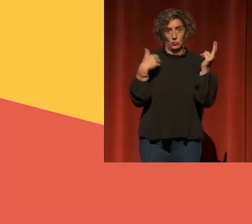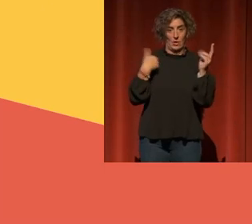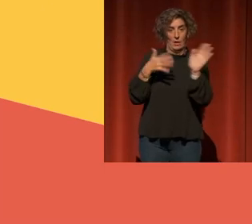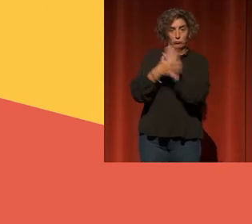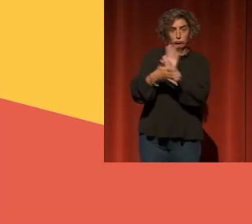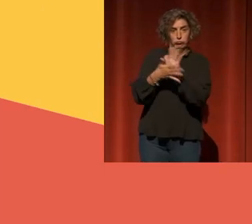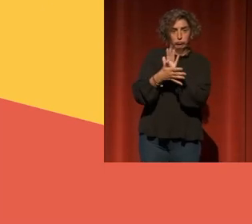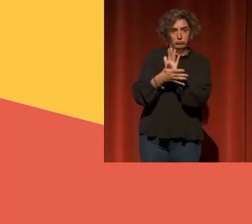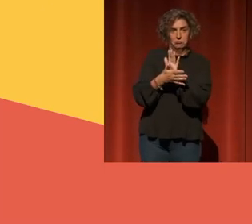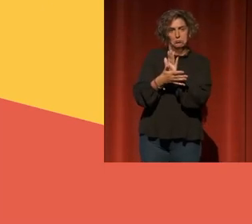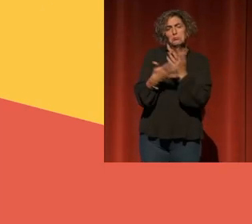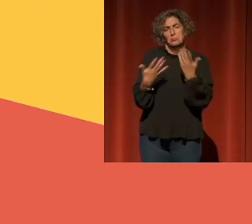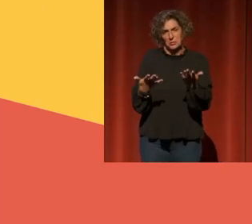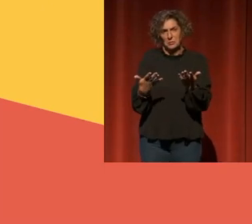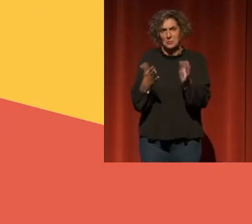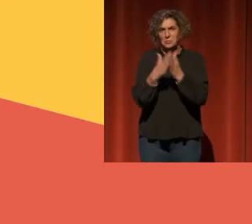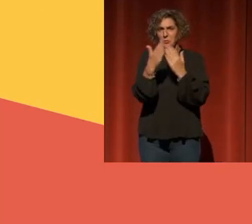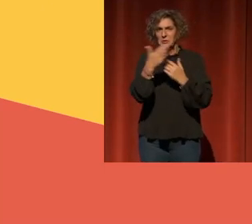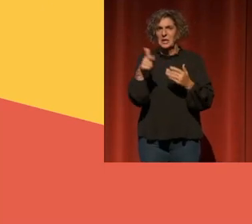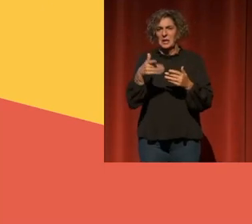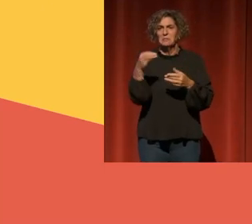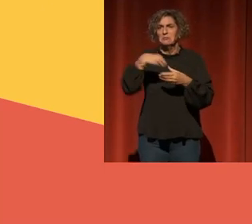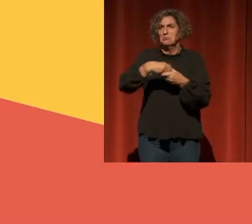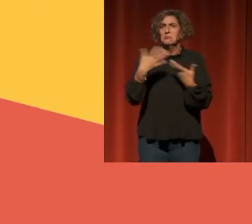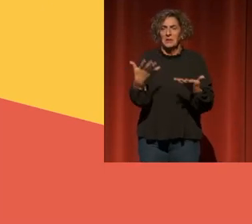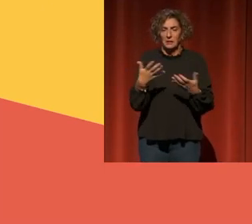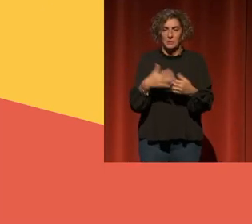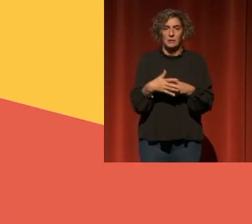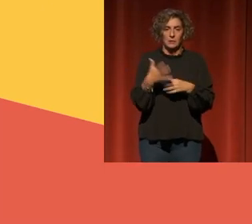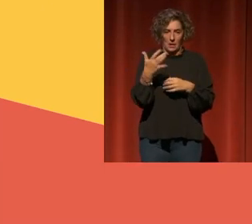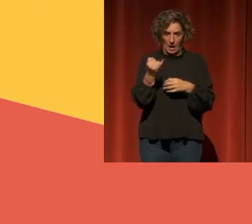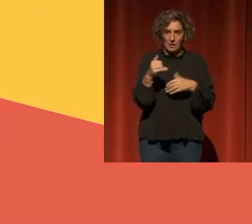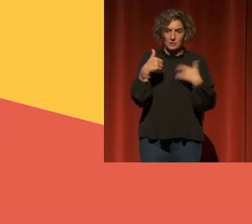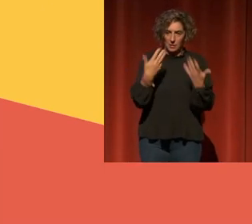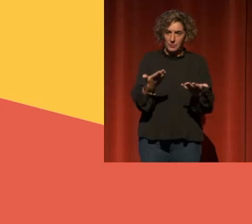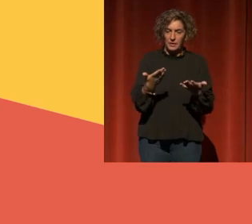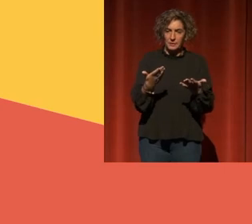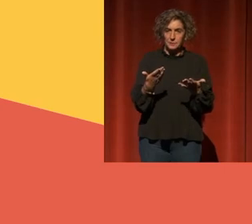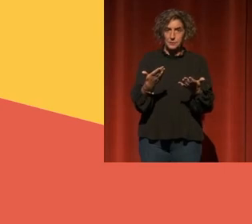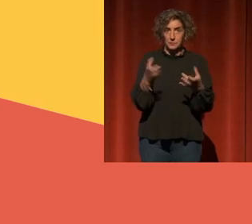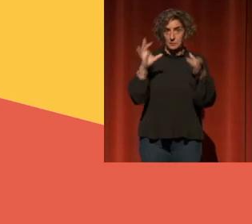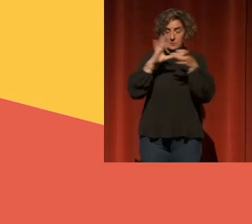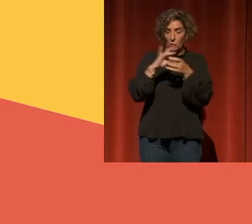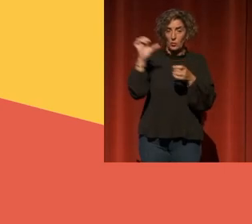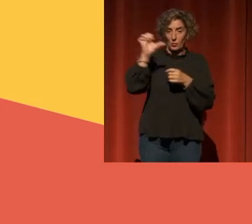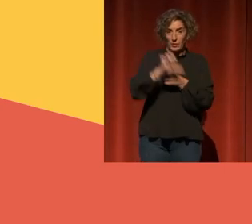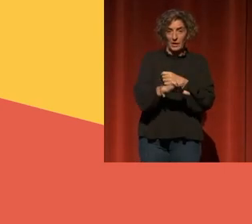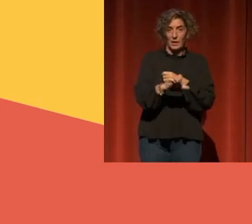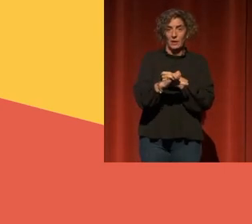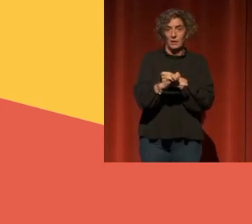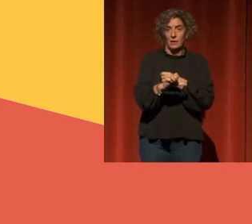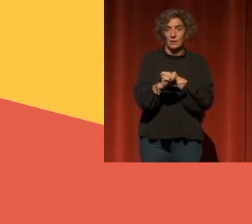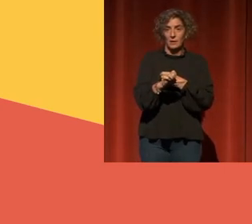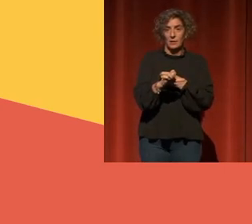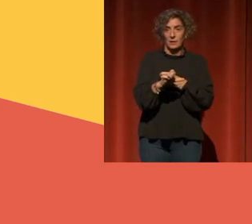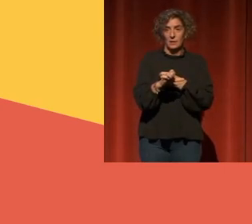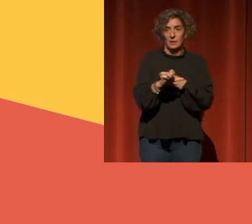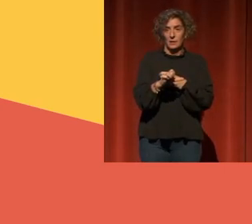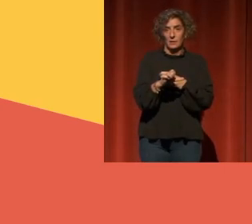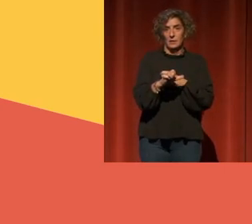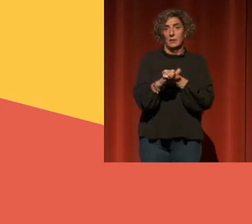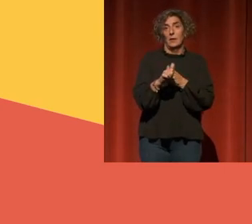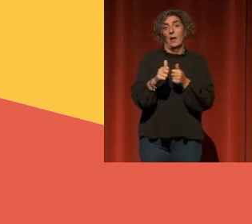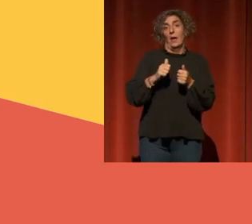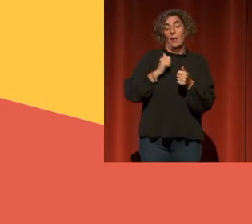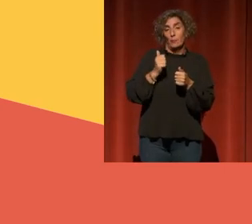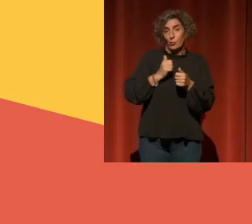sí claro que lo tenemos y de hecho hay un dictamen también de la Unión Europea eh precisamente a propósito de la promoción